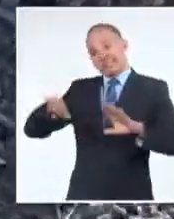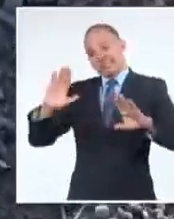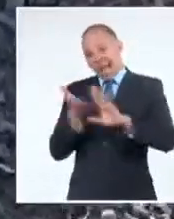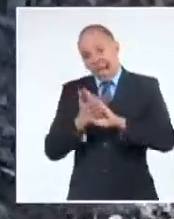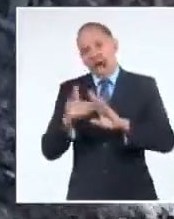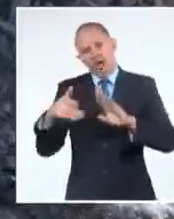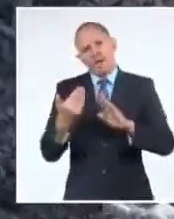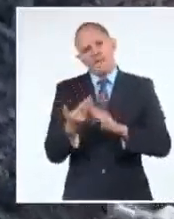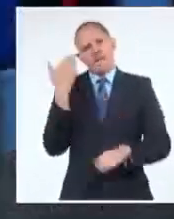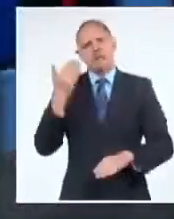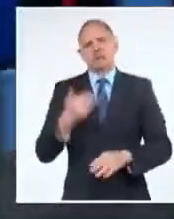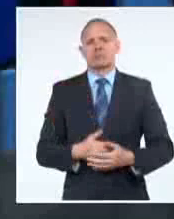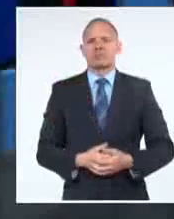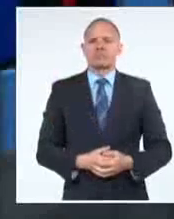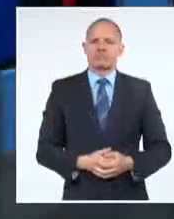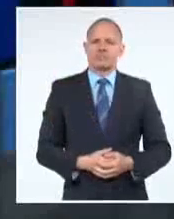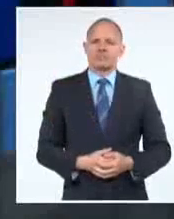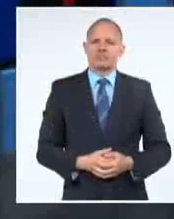Occidente.